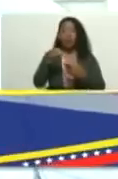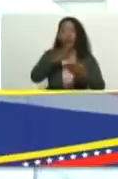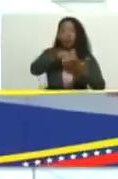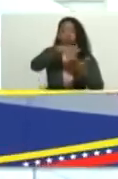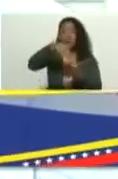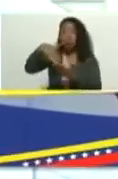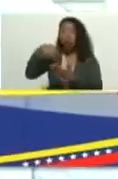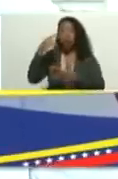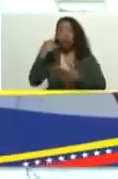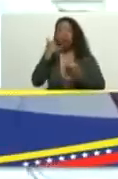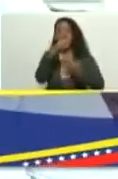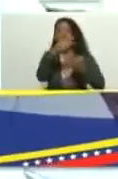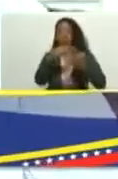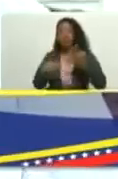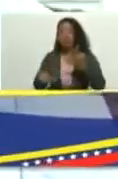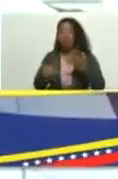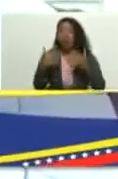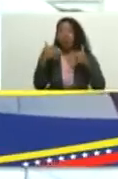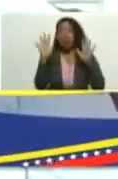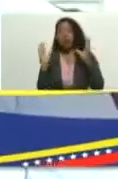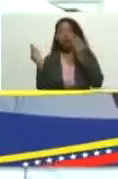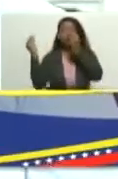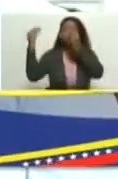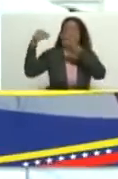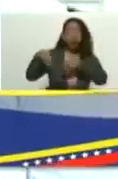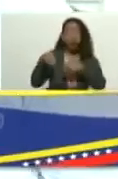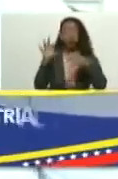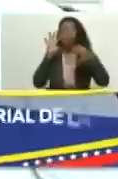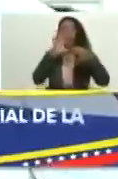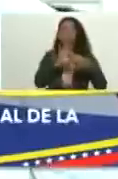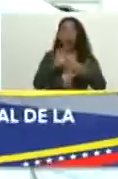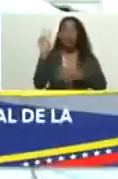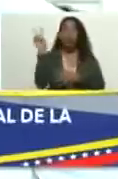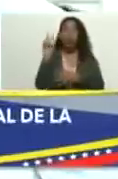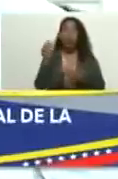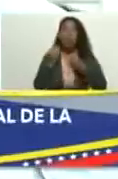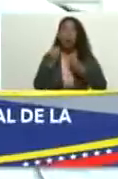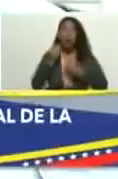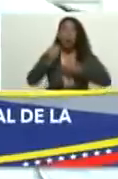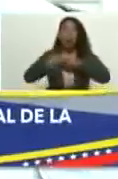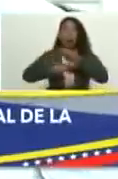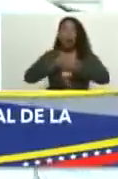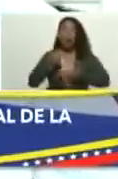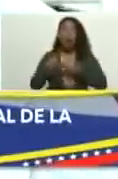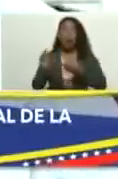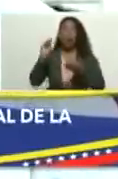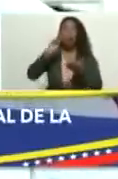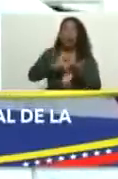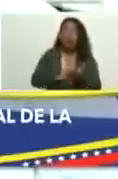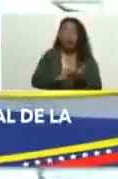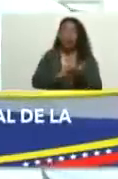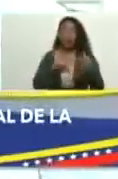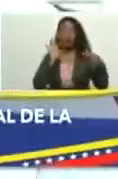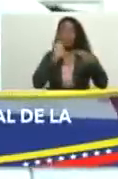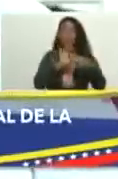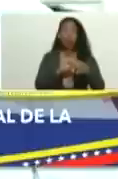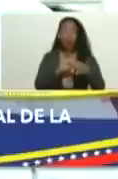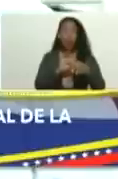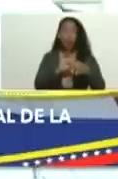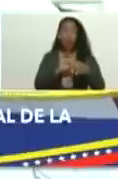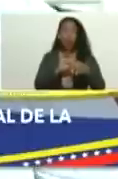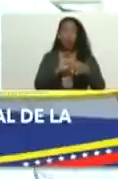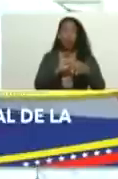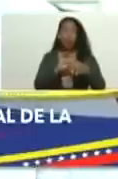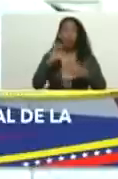Entonces, bueno, habría que establecer los enlaces con Petroquímica de Venezuela para que hagamos las alianzas necesarias y poder traerles el